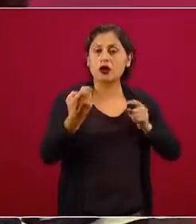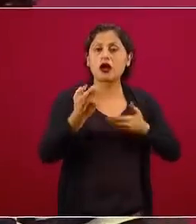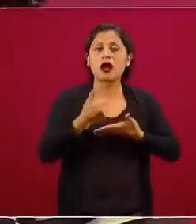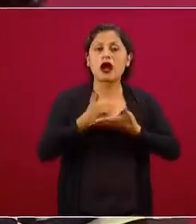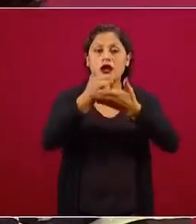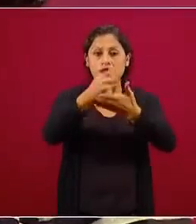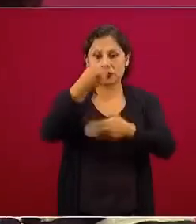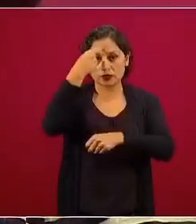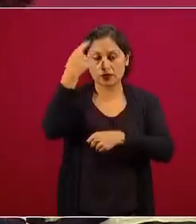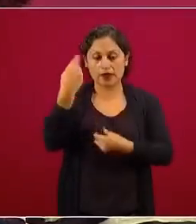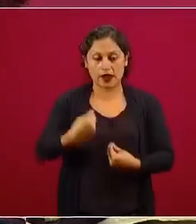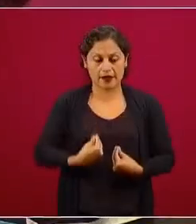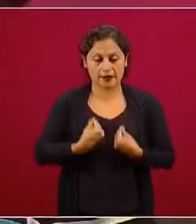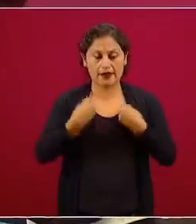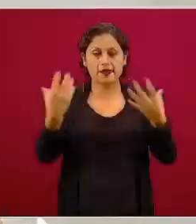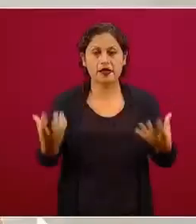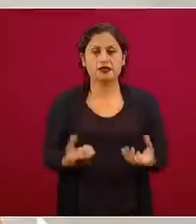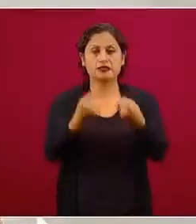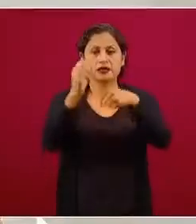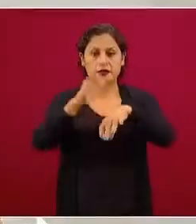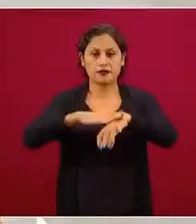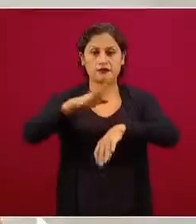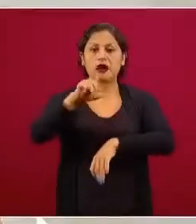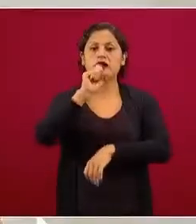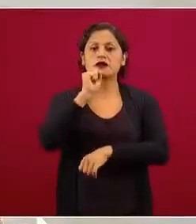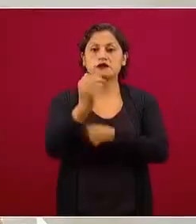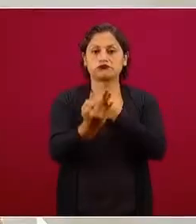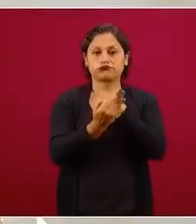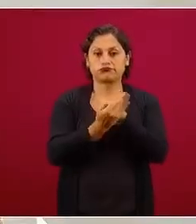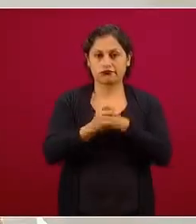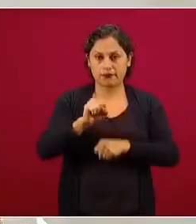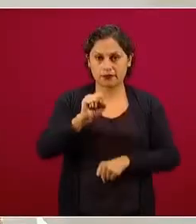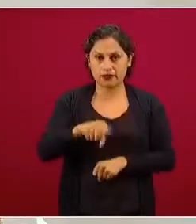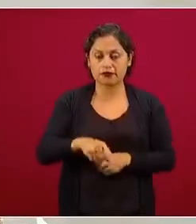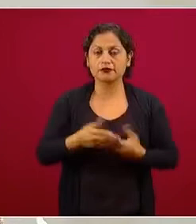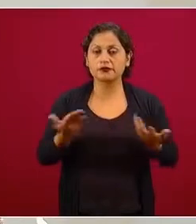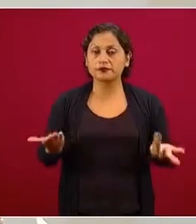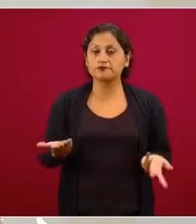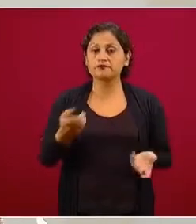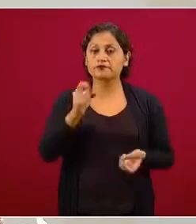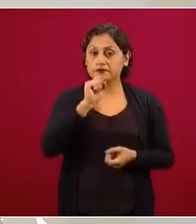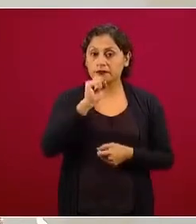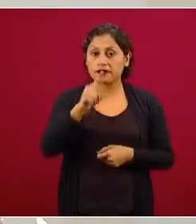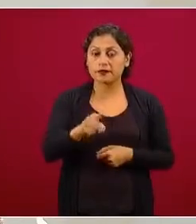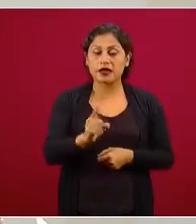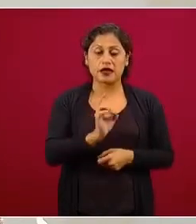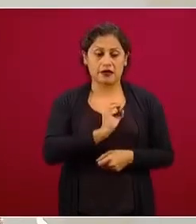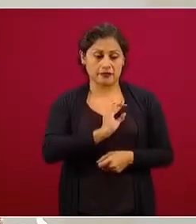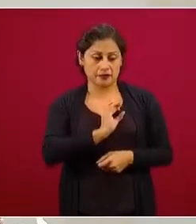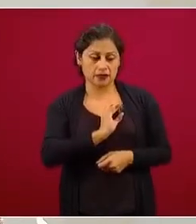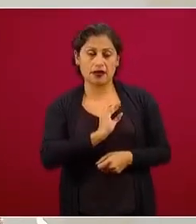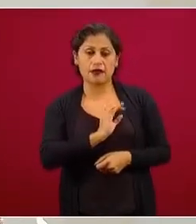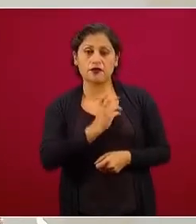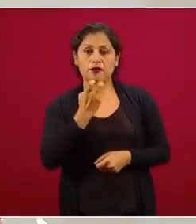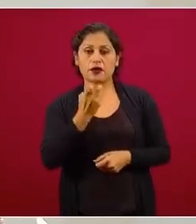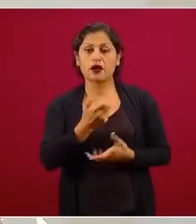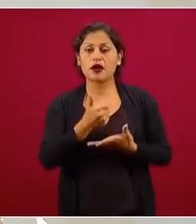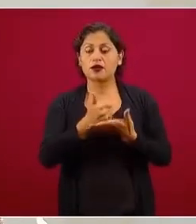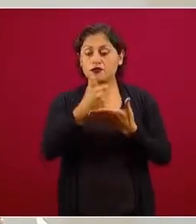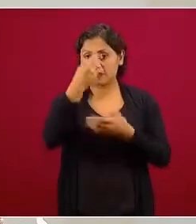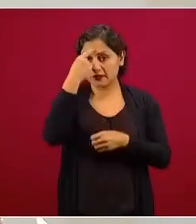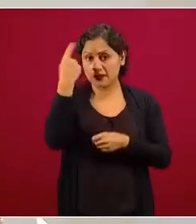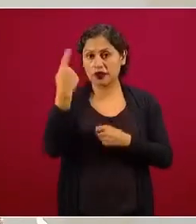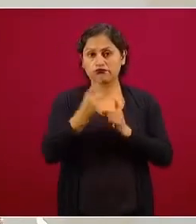y proteger la nuestra. Enfrentar, por otro lado, al miedo que nos divide, que se crea acciones